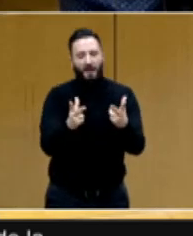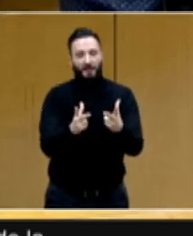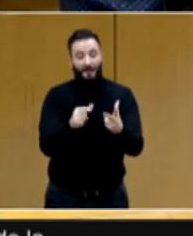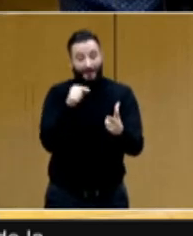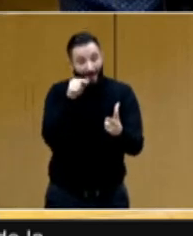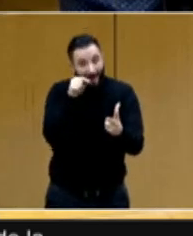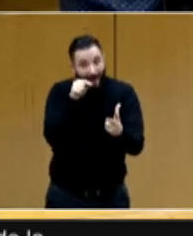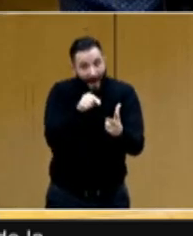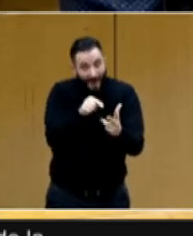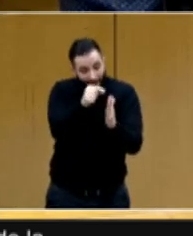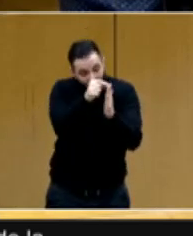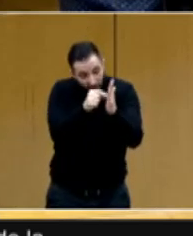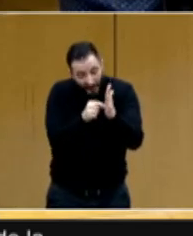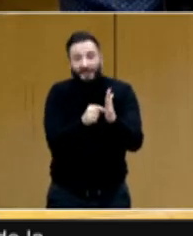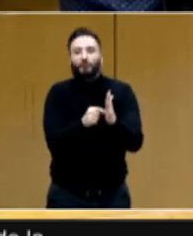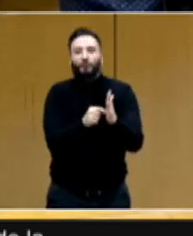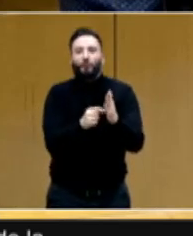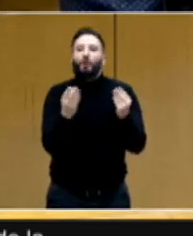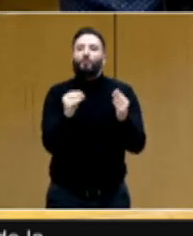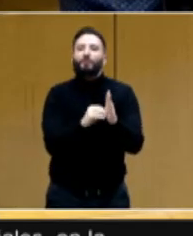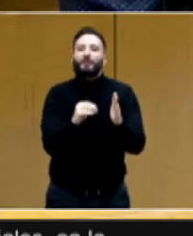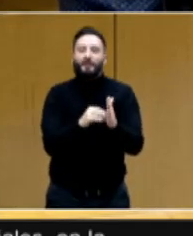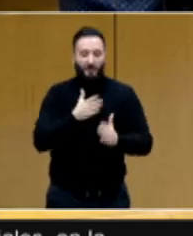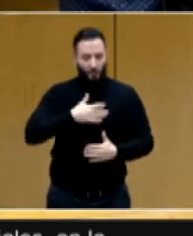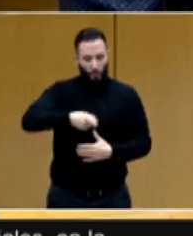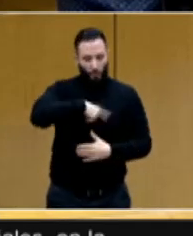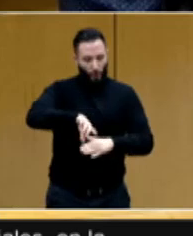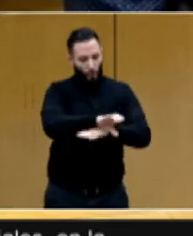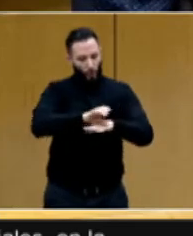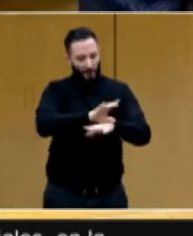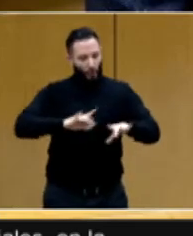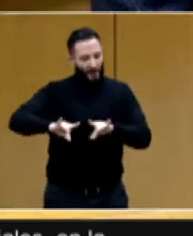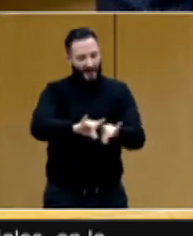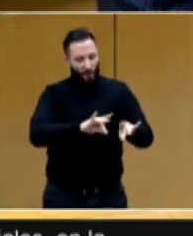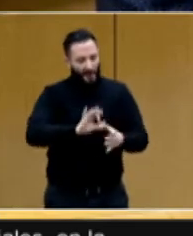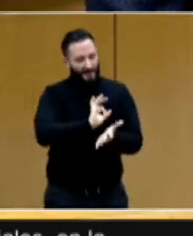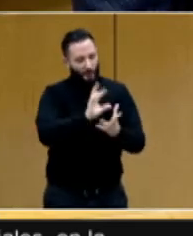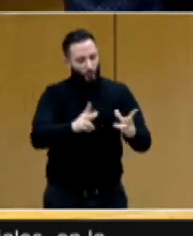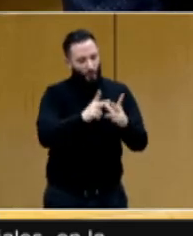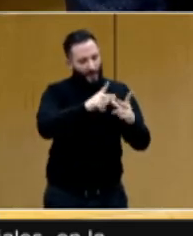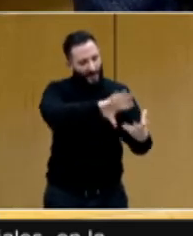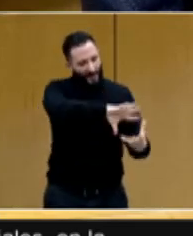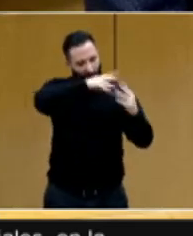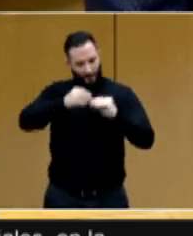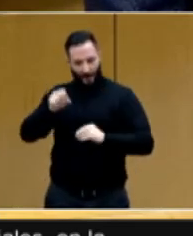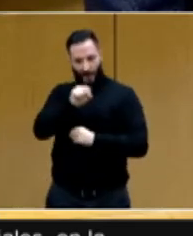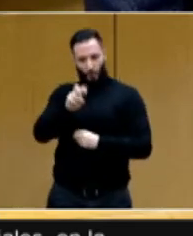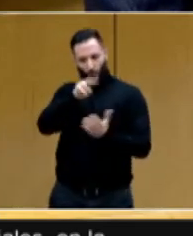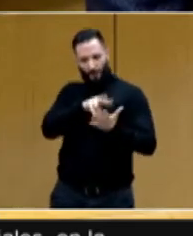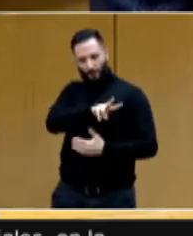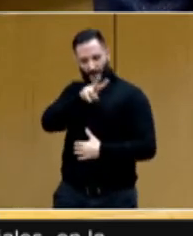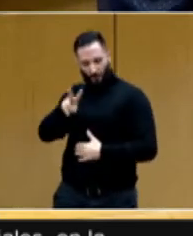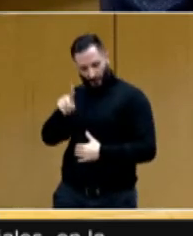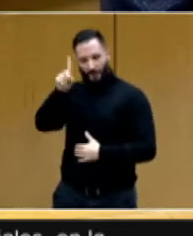coincide que como estamos adaptándonos al acuerdo del Consejo territorial de servicios sociales y del SAT de junio de 2022 pues vamos a aprovechar para